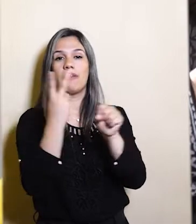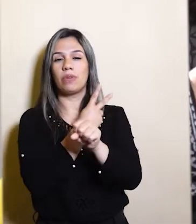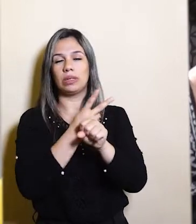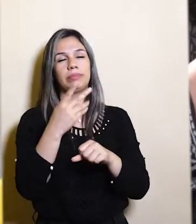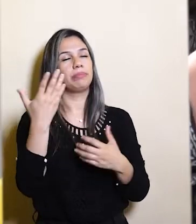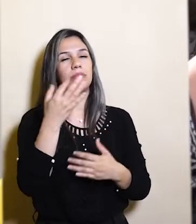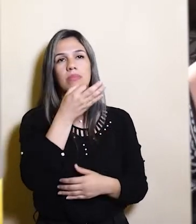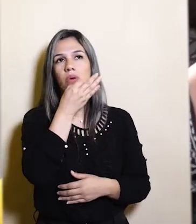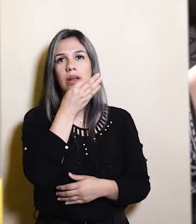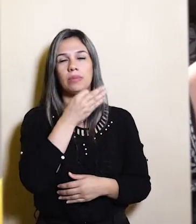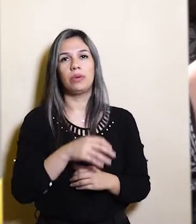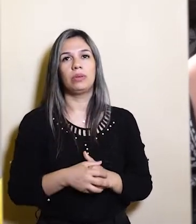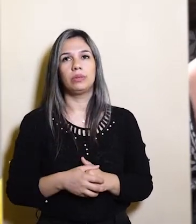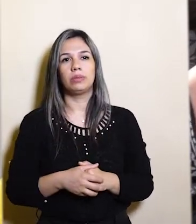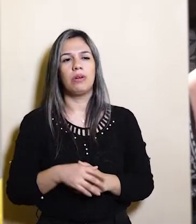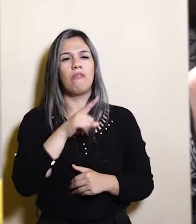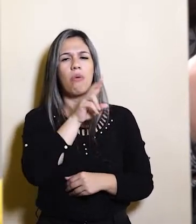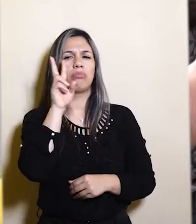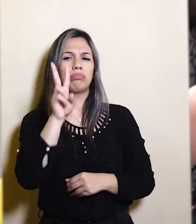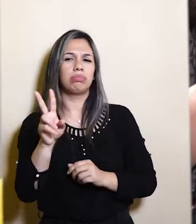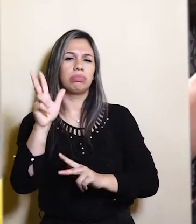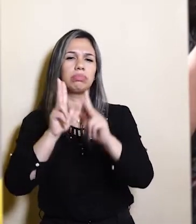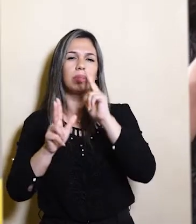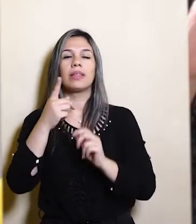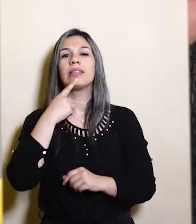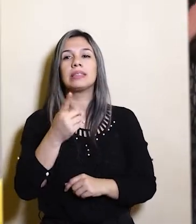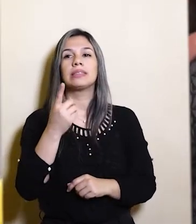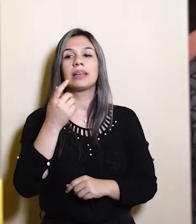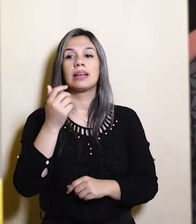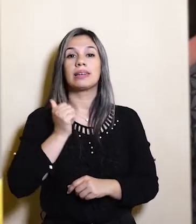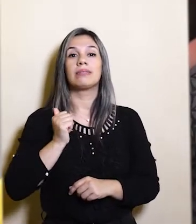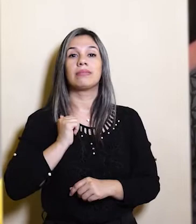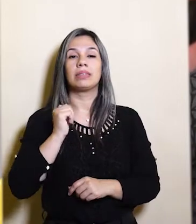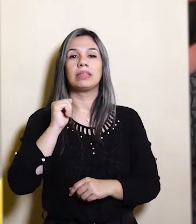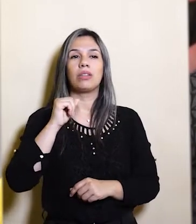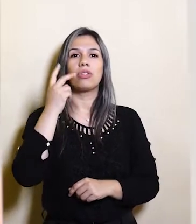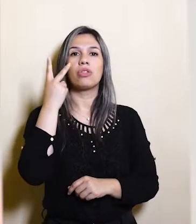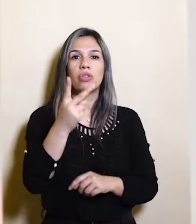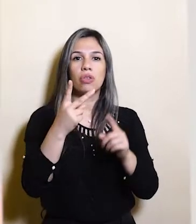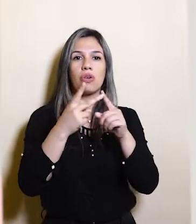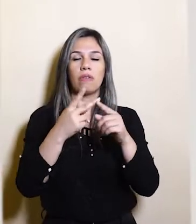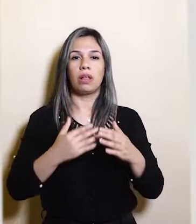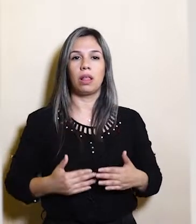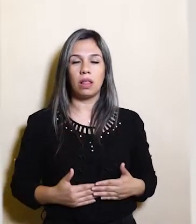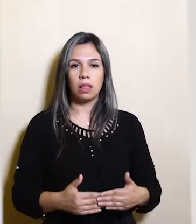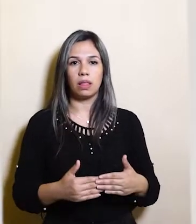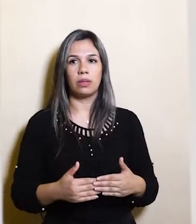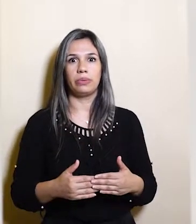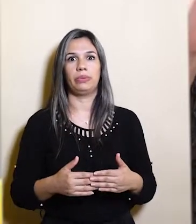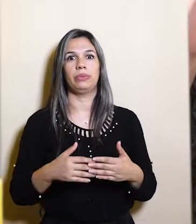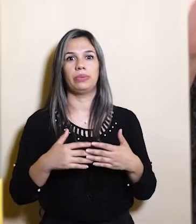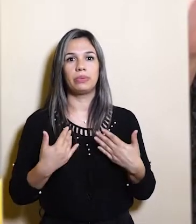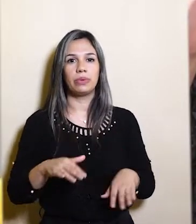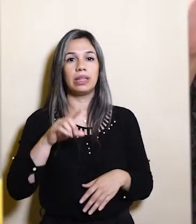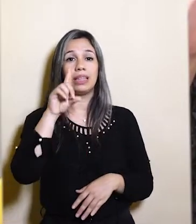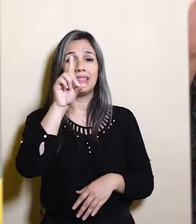ejemplo, escuchas el drama de las niñas que quedan embarazadas por segunda vez? Sí. 16 casos en